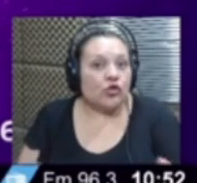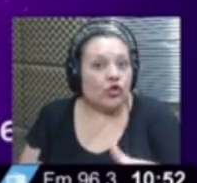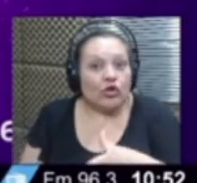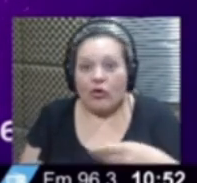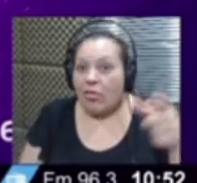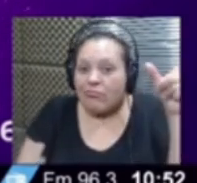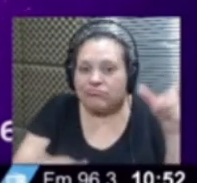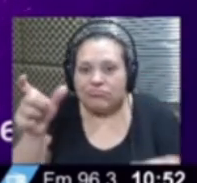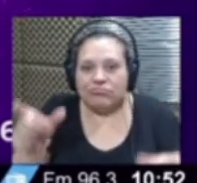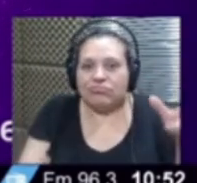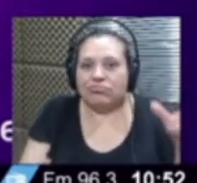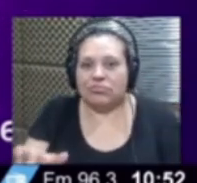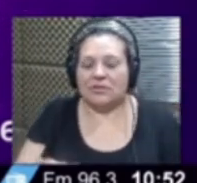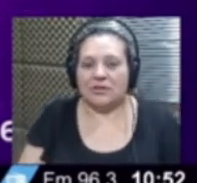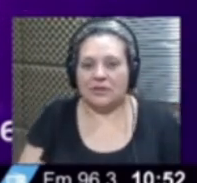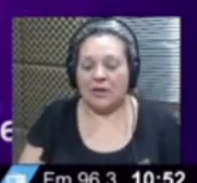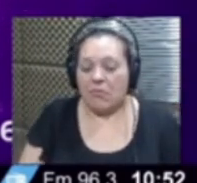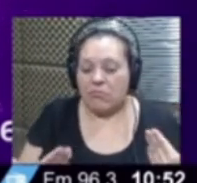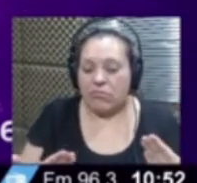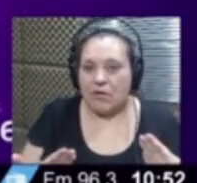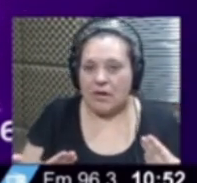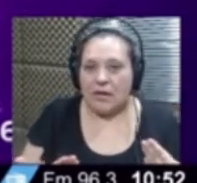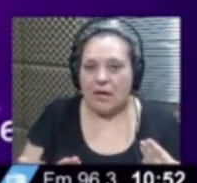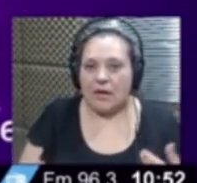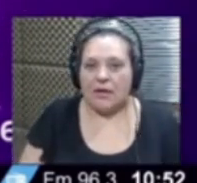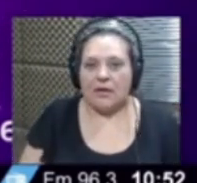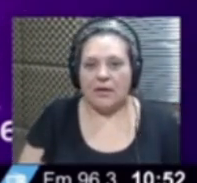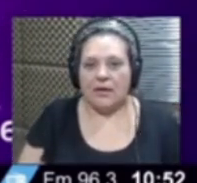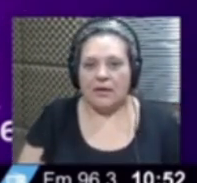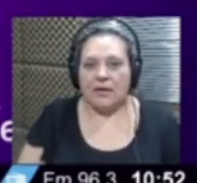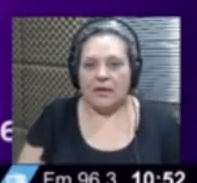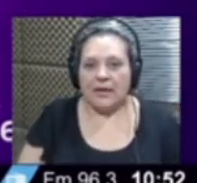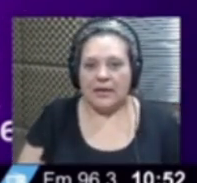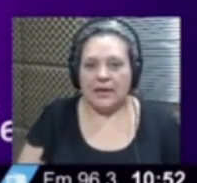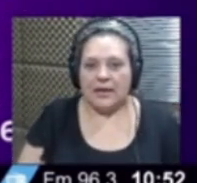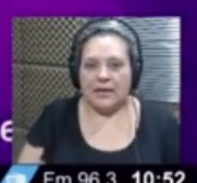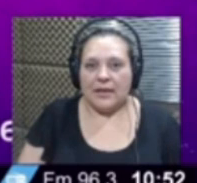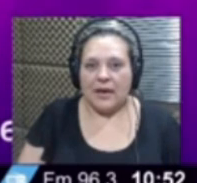toda vea más allá del folclore, vea